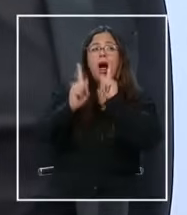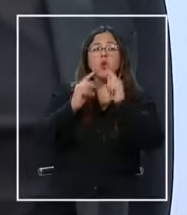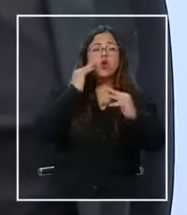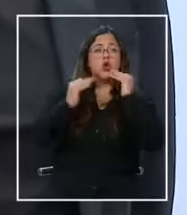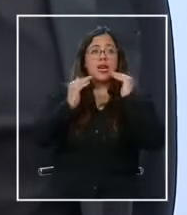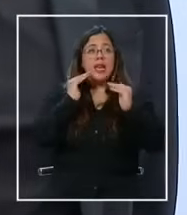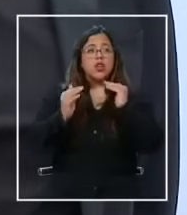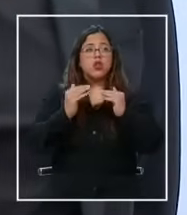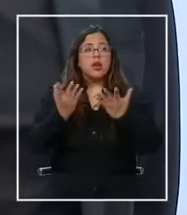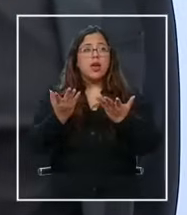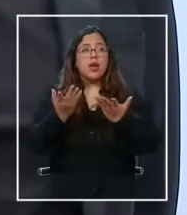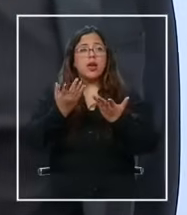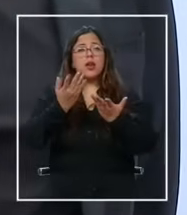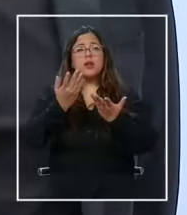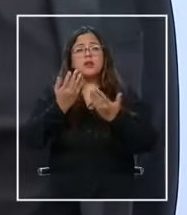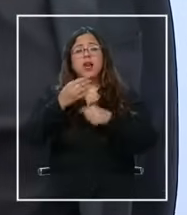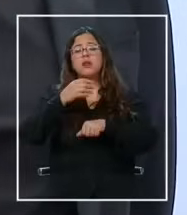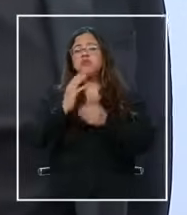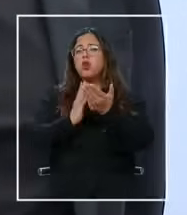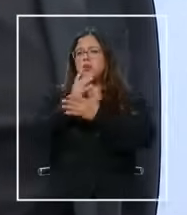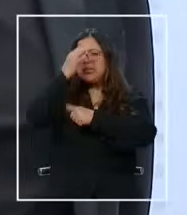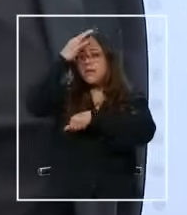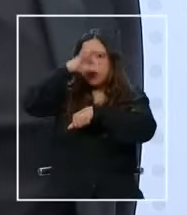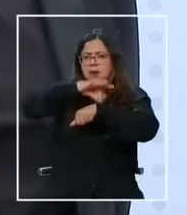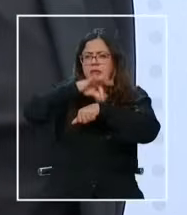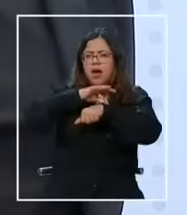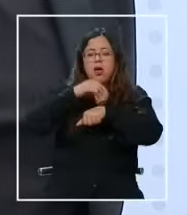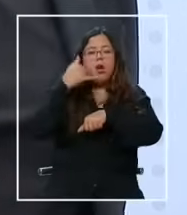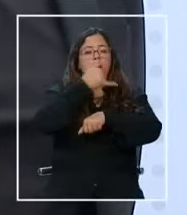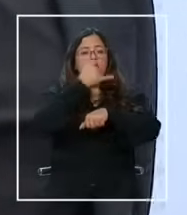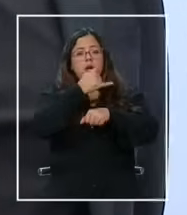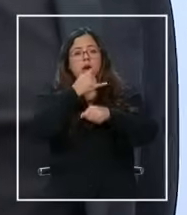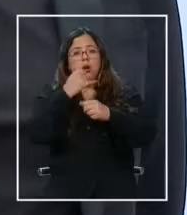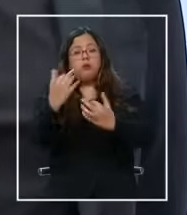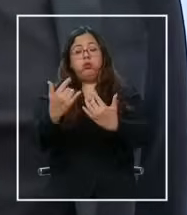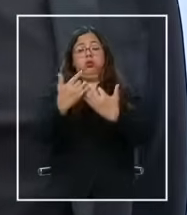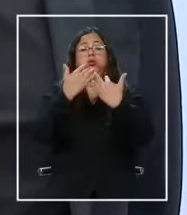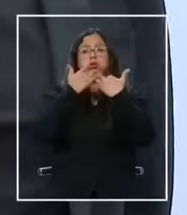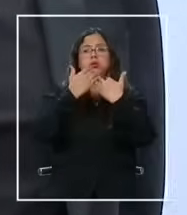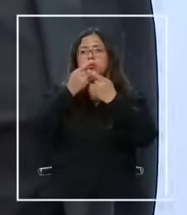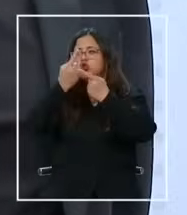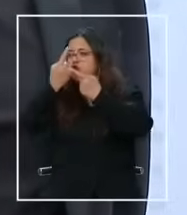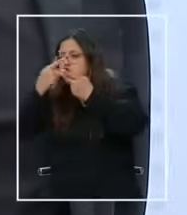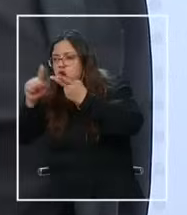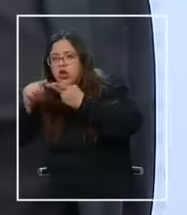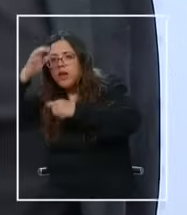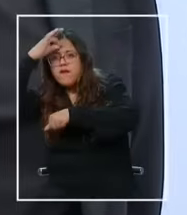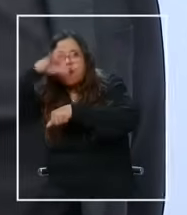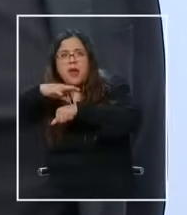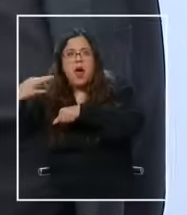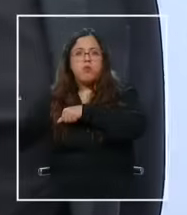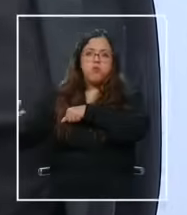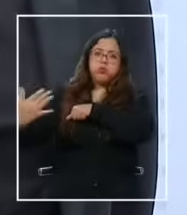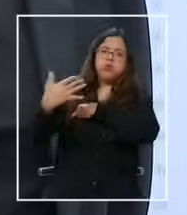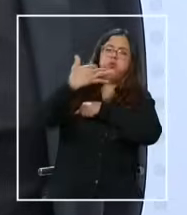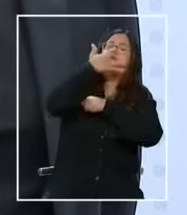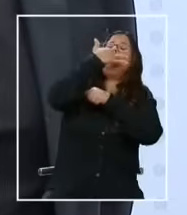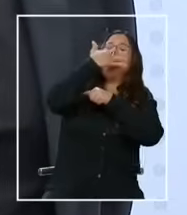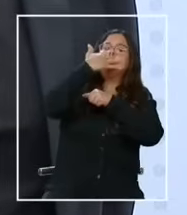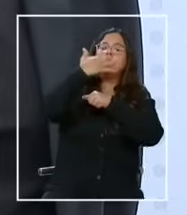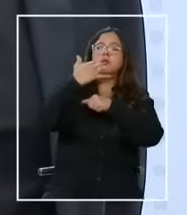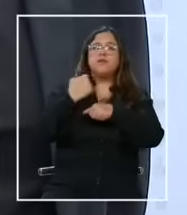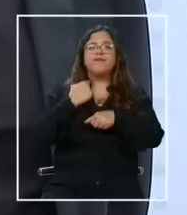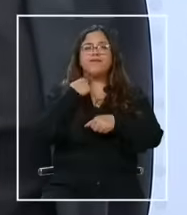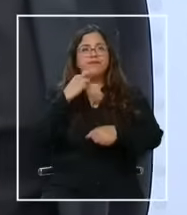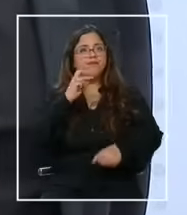tenido cuadros que han empezado con influenza y que han sido sobreinfectado con la bacteria y que la bacteria es la que ha incidido en un cuadro que es